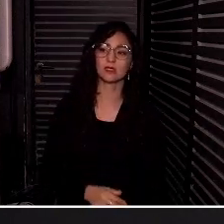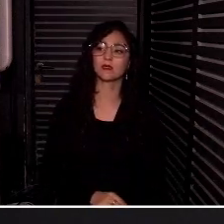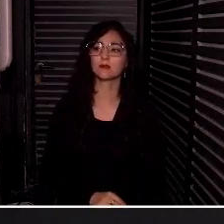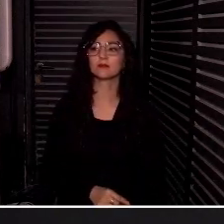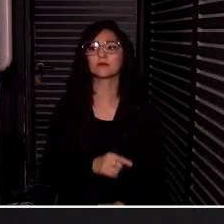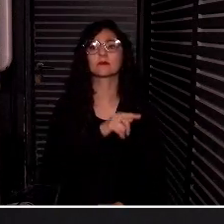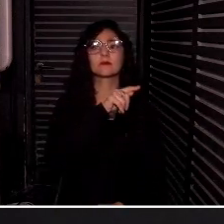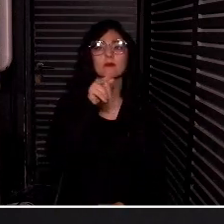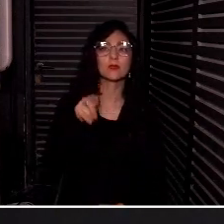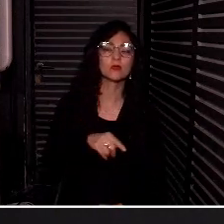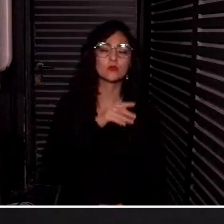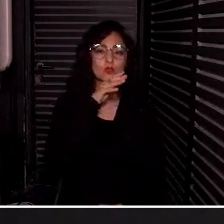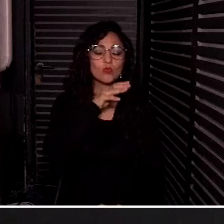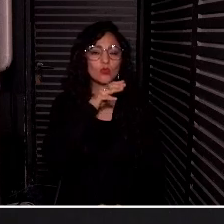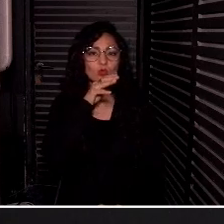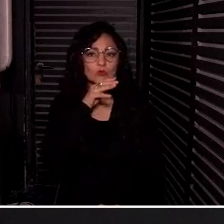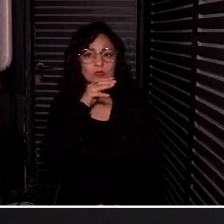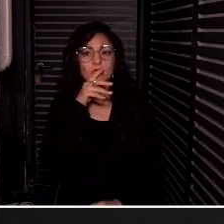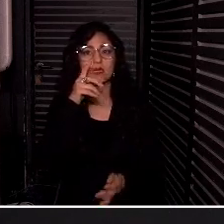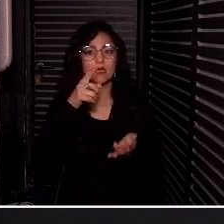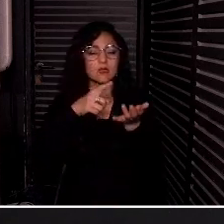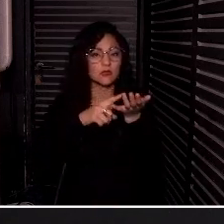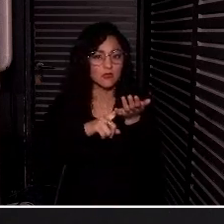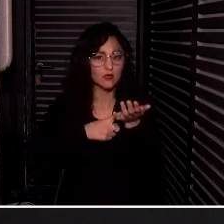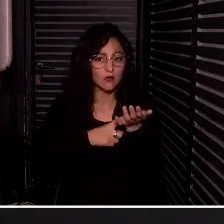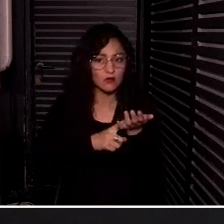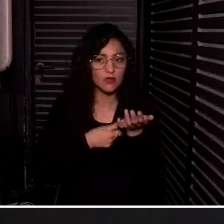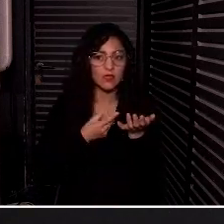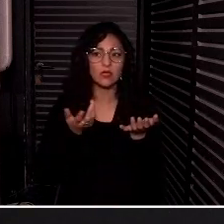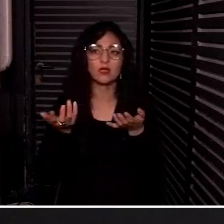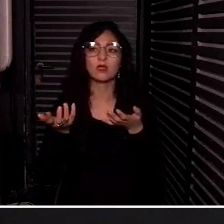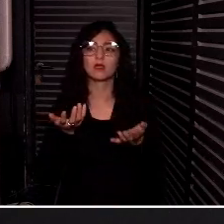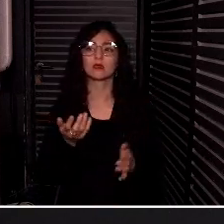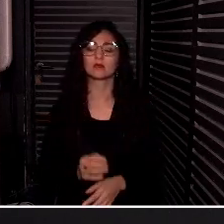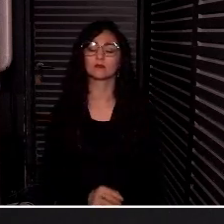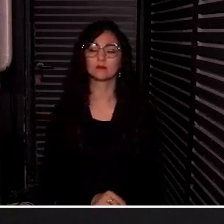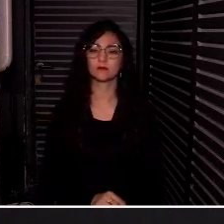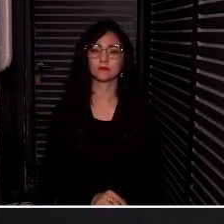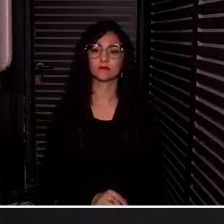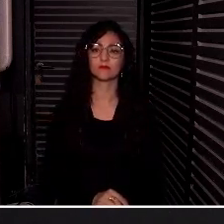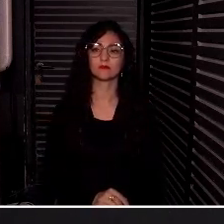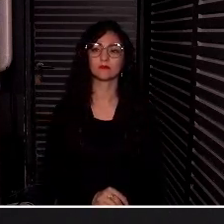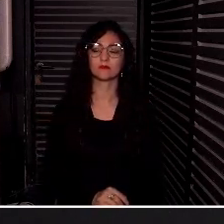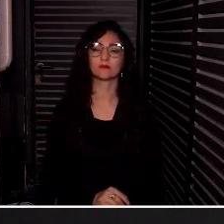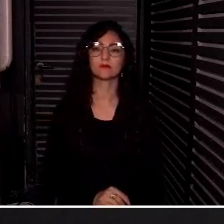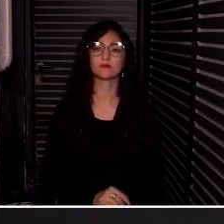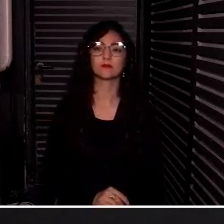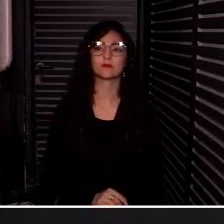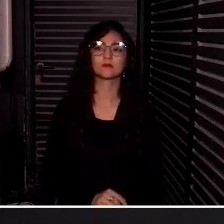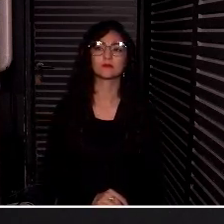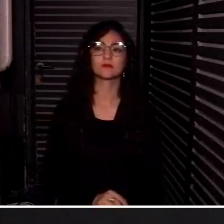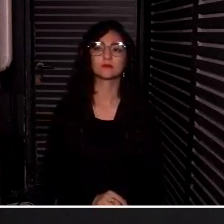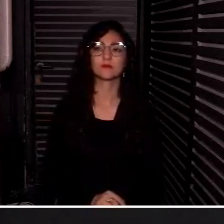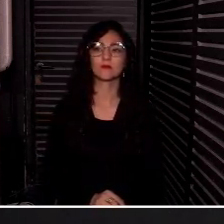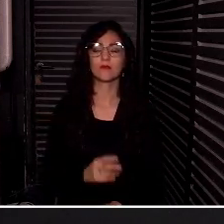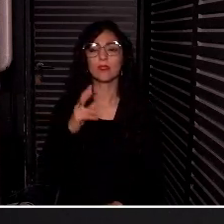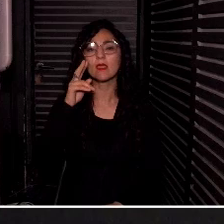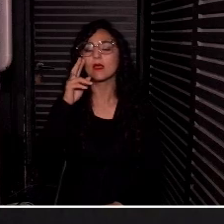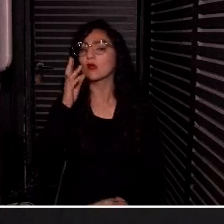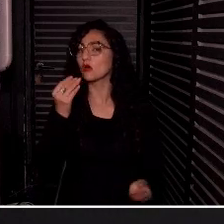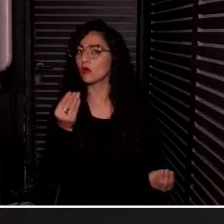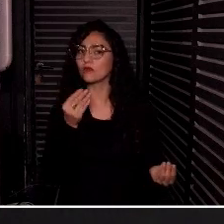los uso de tecnología estamos haciendo un aporte al al que no está leyendo ya eh sin lugar a dudas